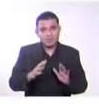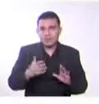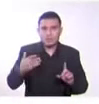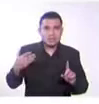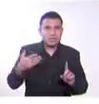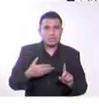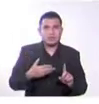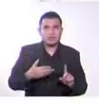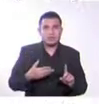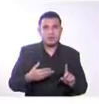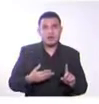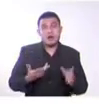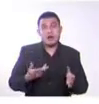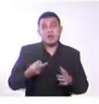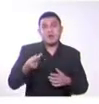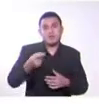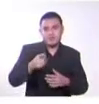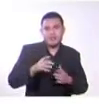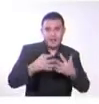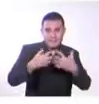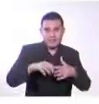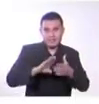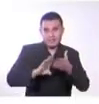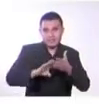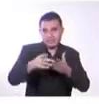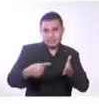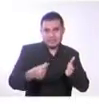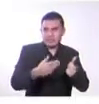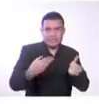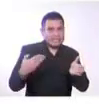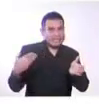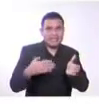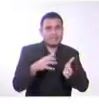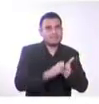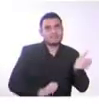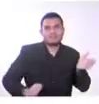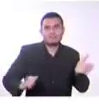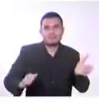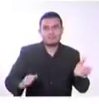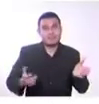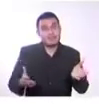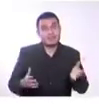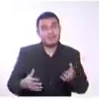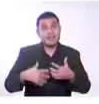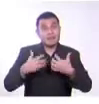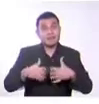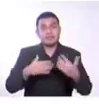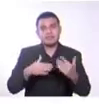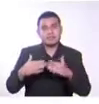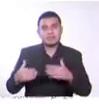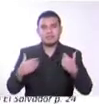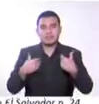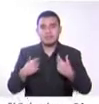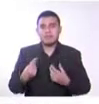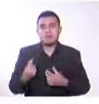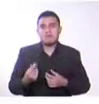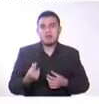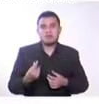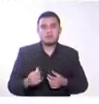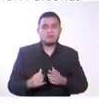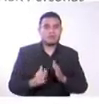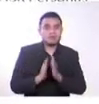directamente al salario. En cambio, a las empresas, como es un manejo diferente, por eso es que ellas tienen la mayor facilidad para